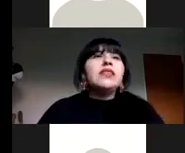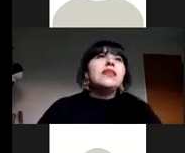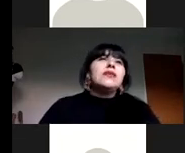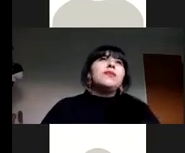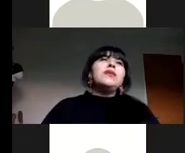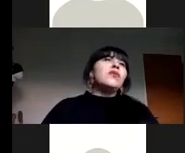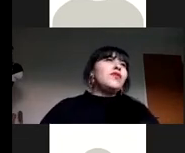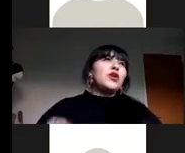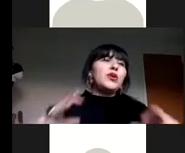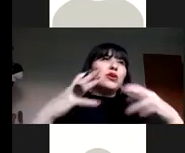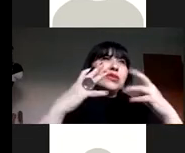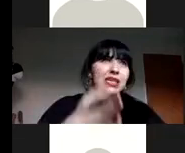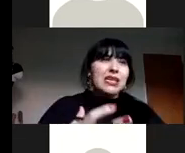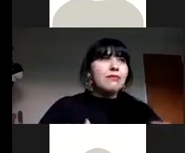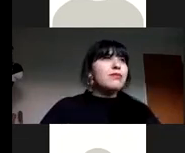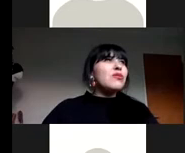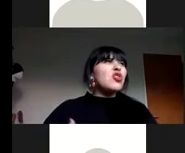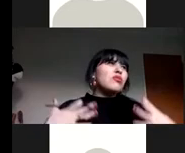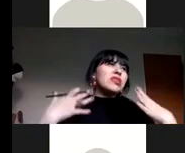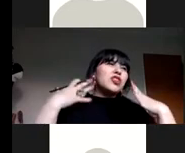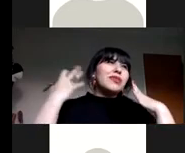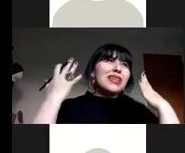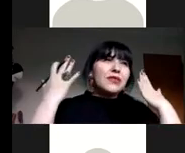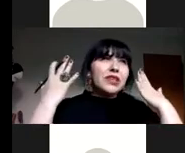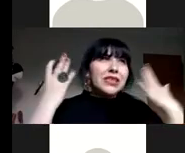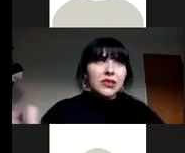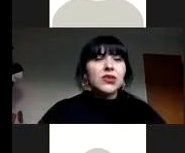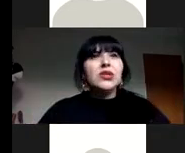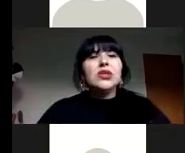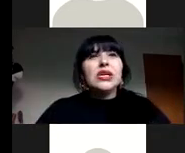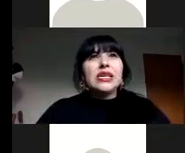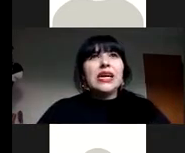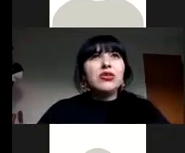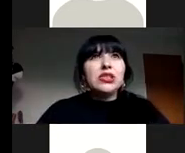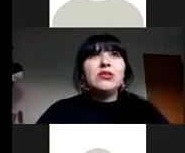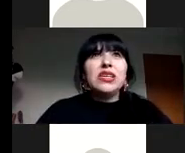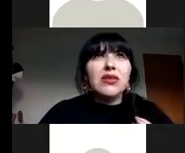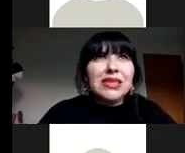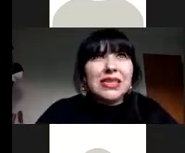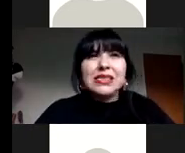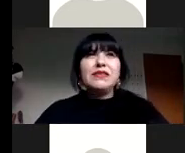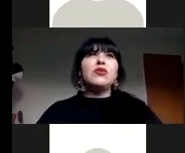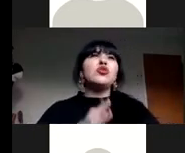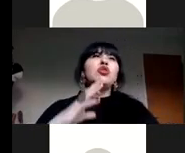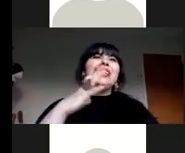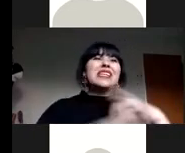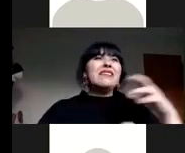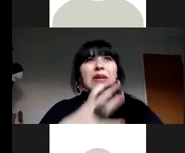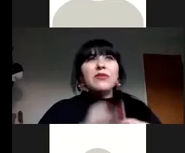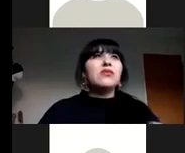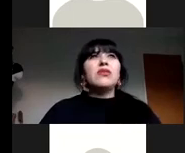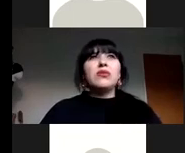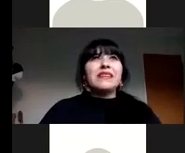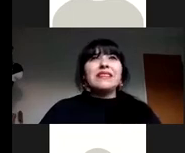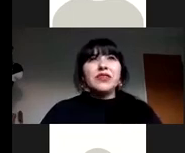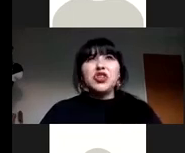BID, vimos el fenómeno en Chile, vimos cómo este fenómeno le está afectando a los niños y niñas adolescentes, revisamos